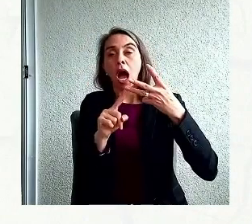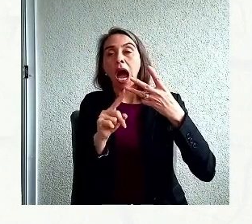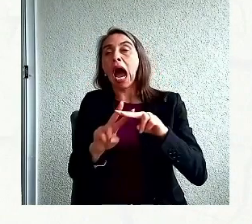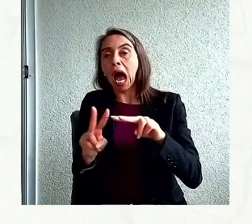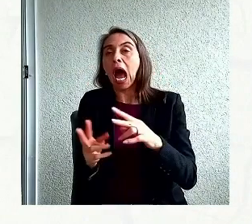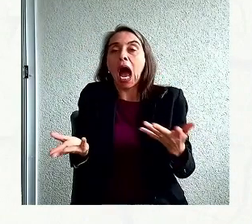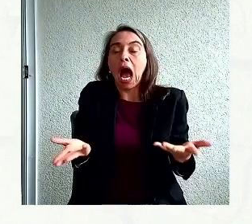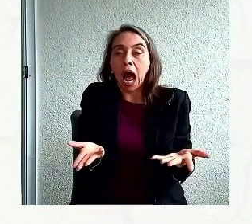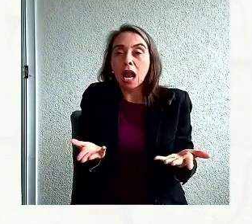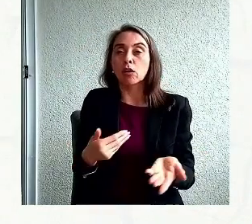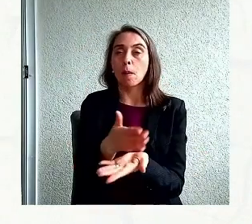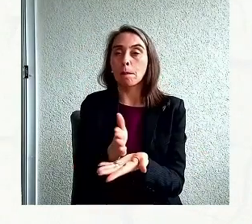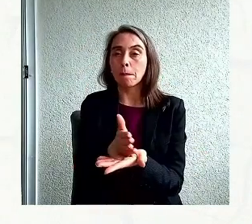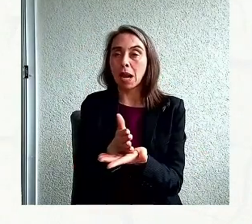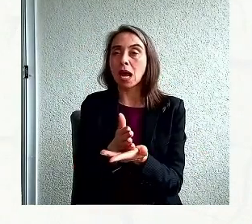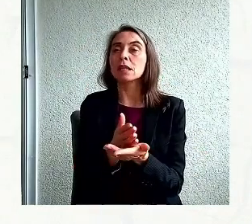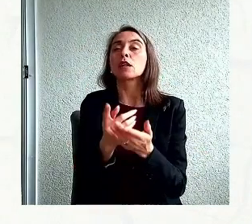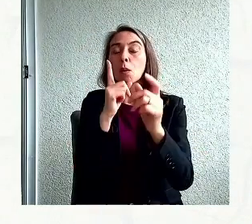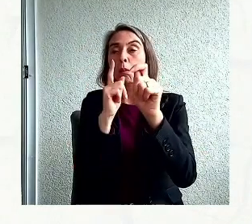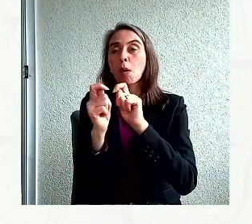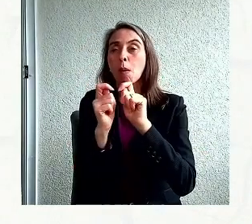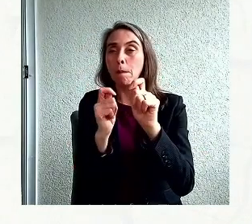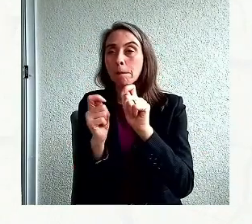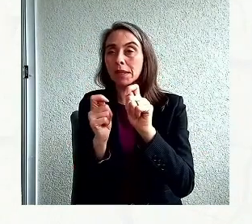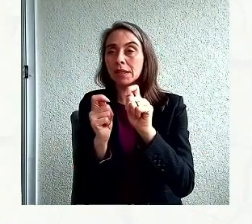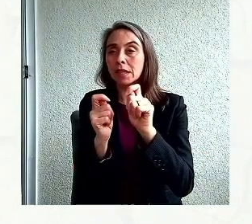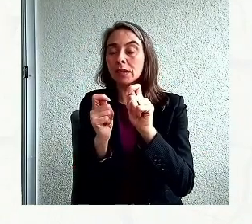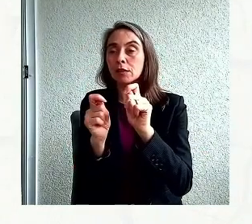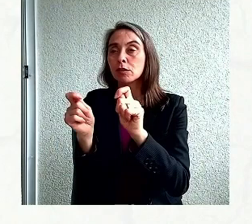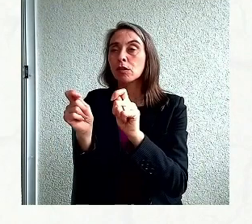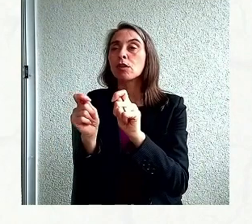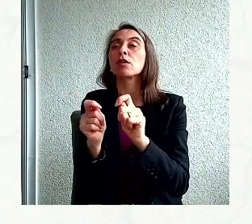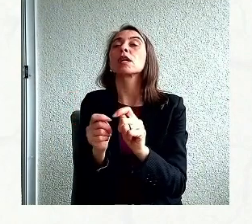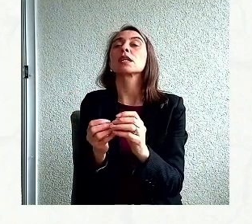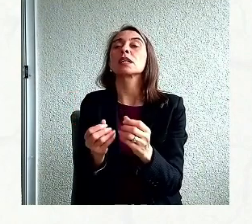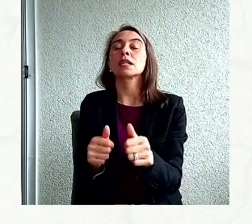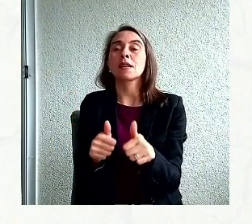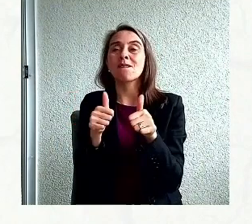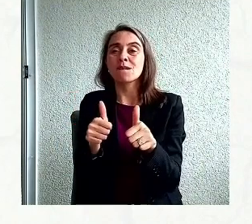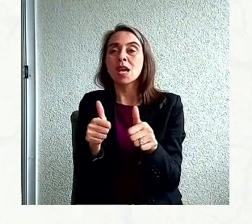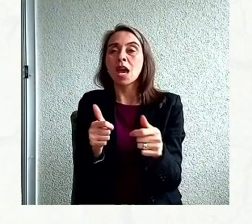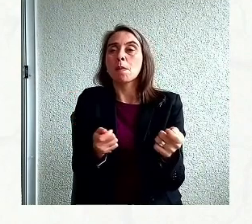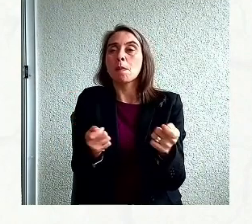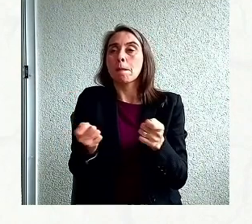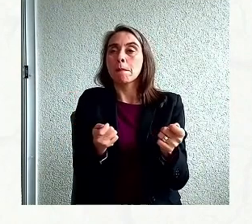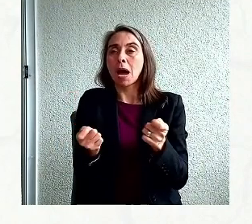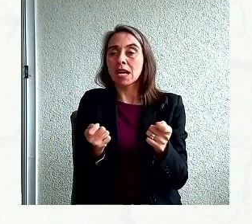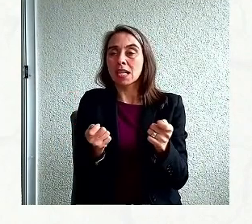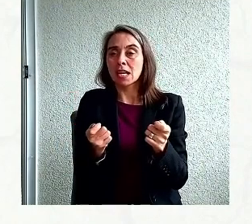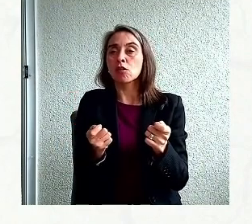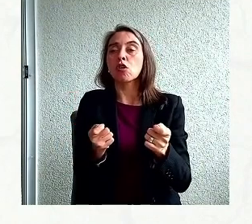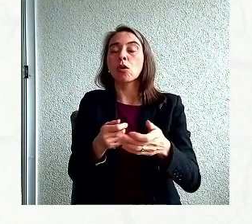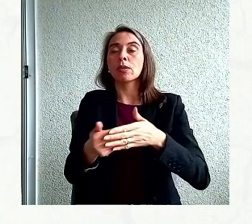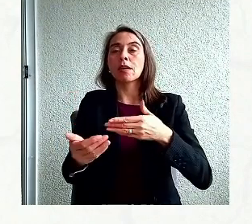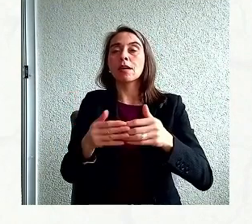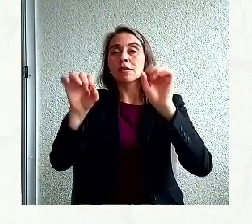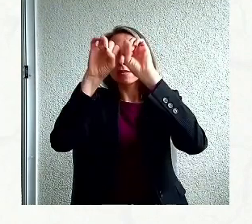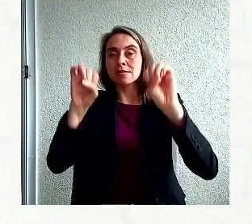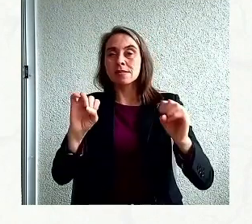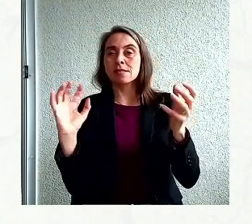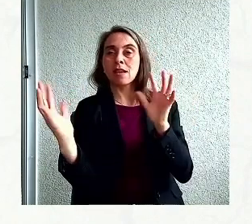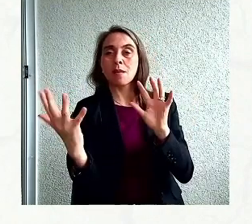desempeño y manejo en general de los ecosistemas, anticiparnos. Y lo que necesitamos en general es más estudios